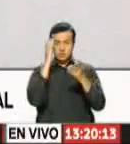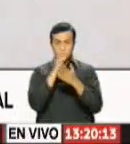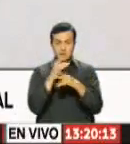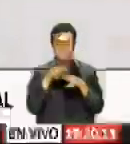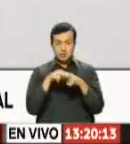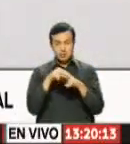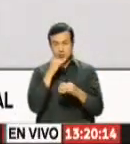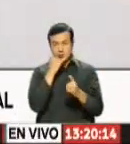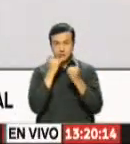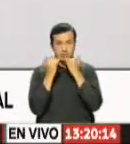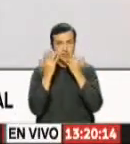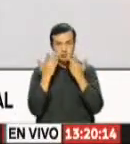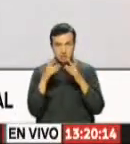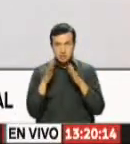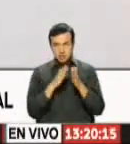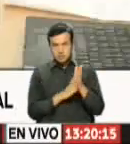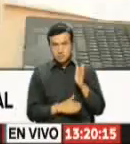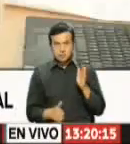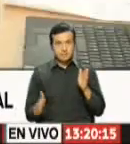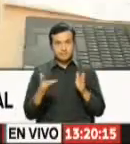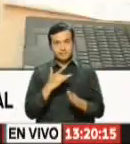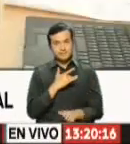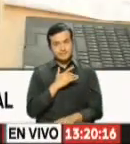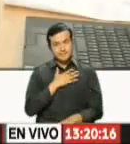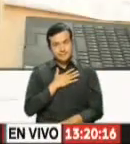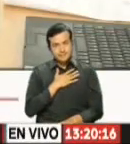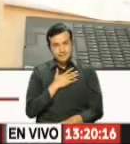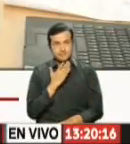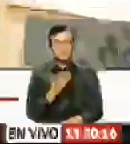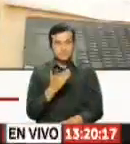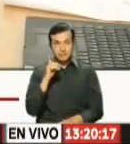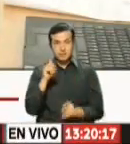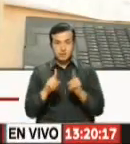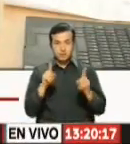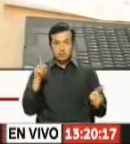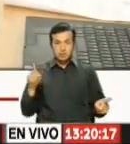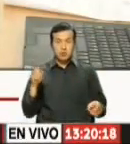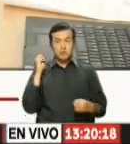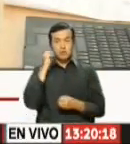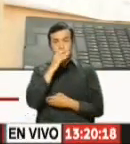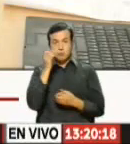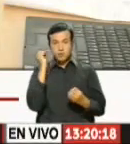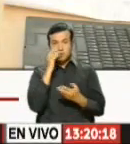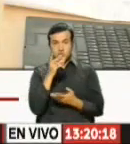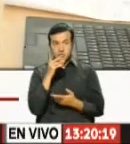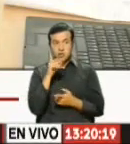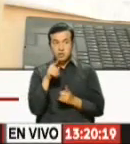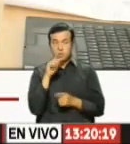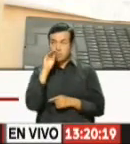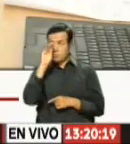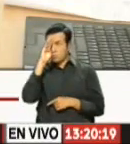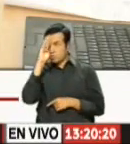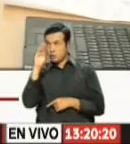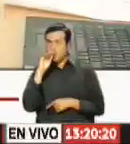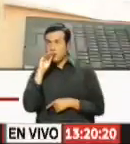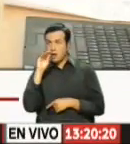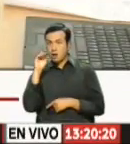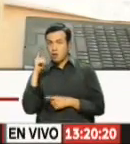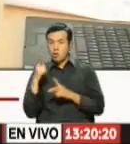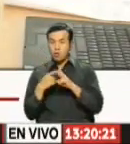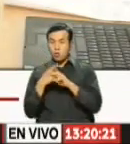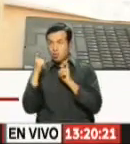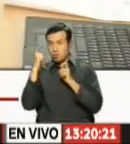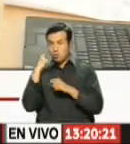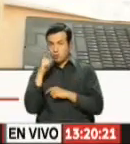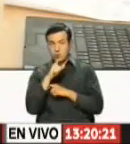taxismo informal están en plena vigencia. Lamentablemente hay información que se fuga de los mismos